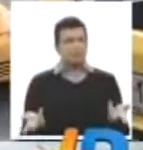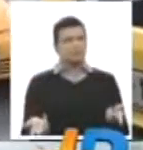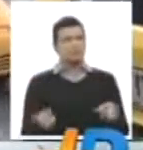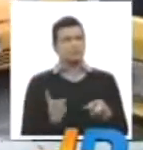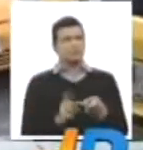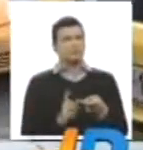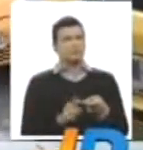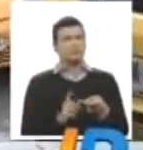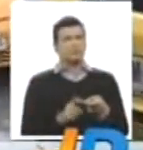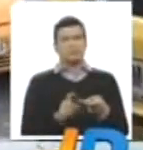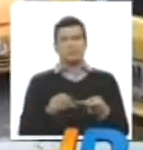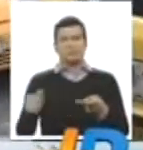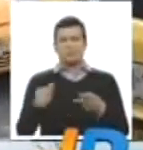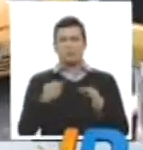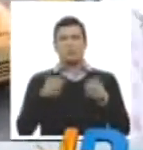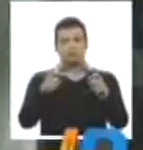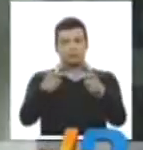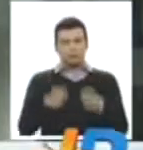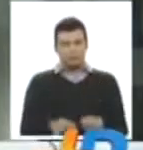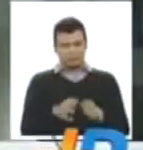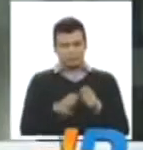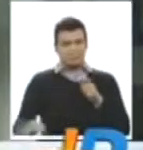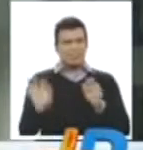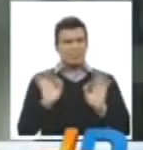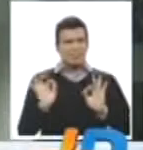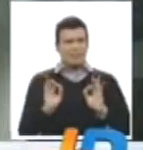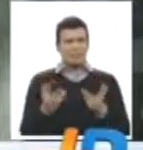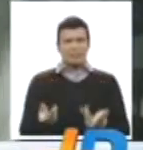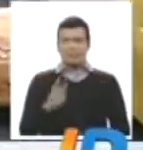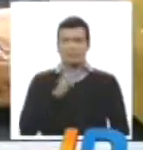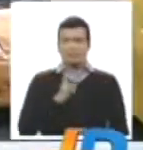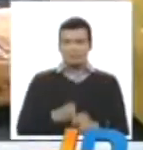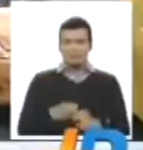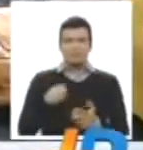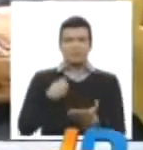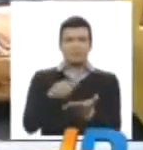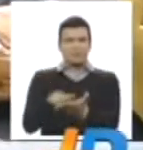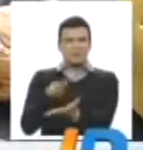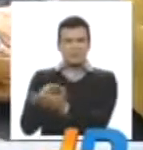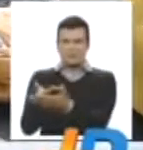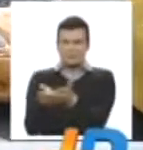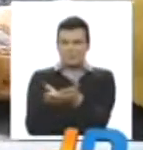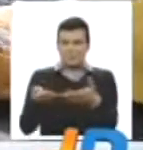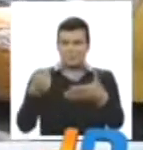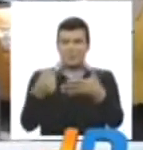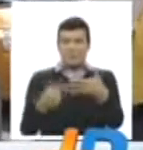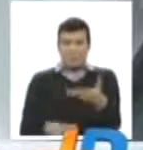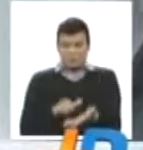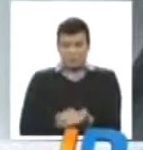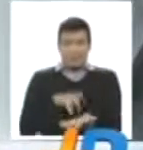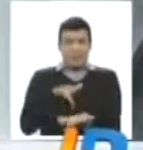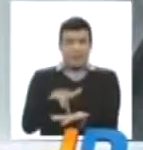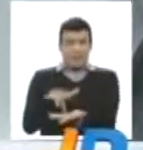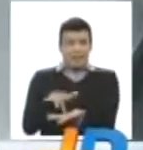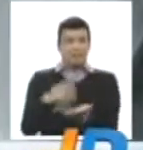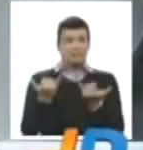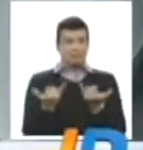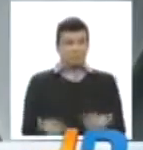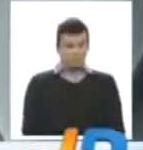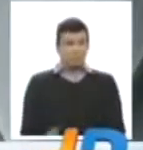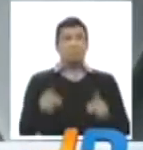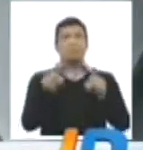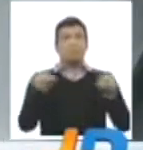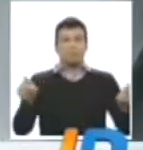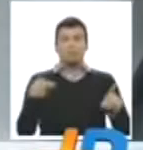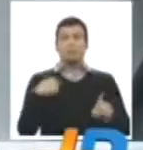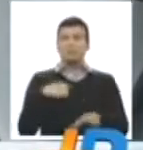bota el voucher, nada, el recibo, nada. Es complicado porque nos deja sin pagar algunas cuentas que tenemos pendientes. En muchos casos la